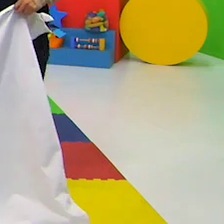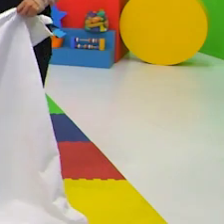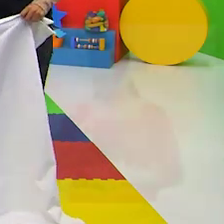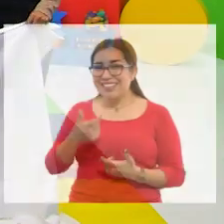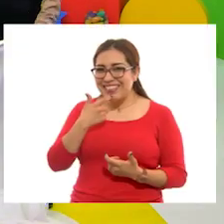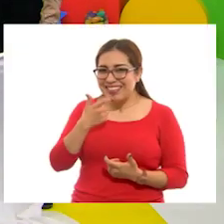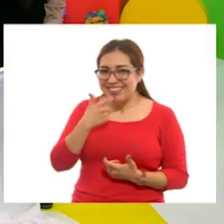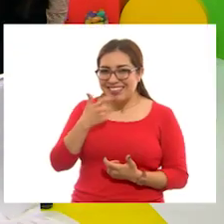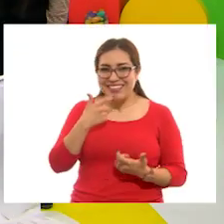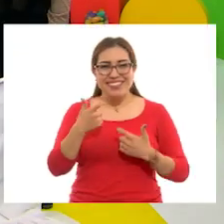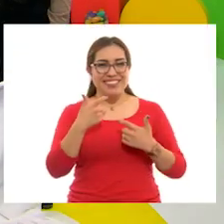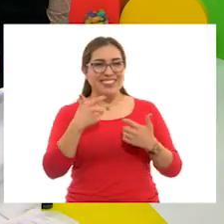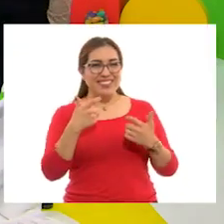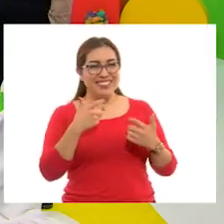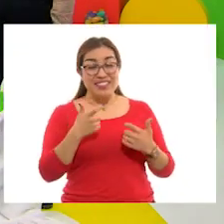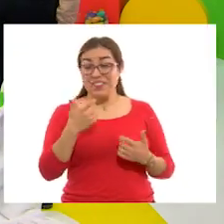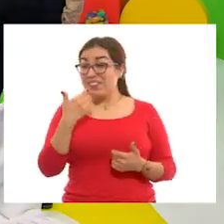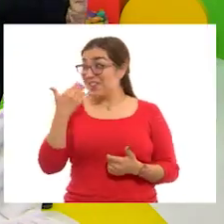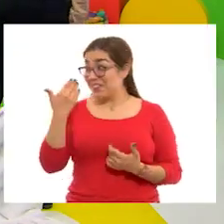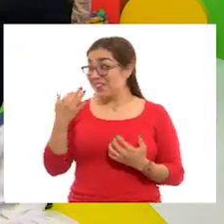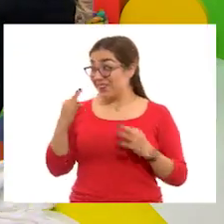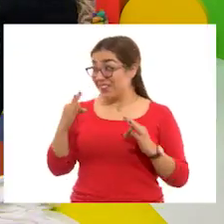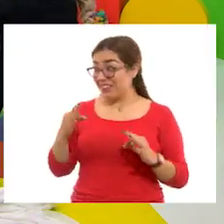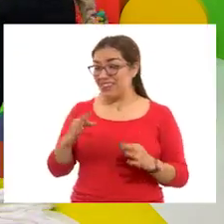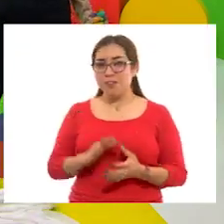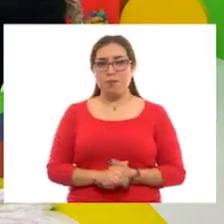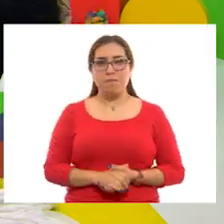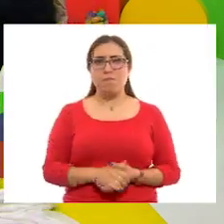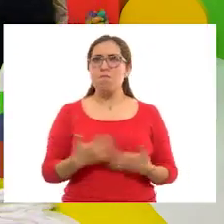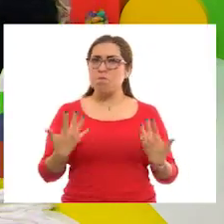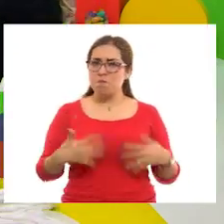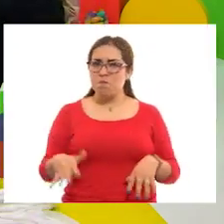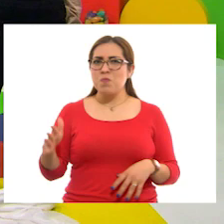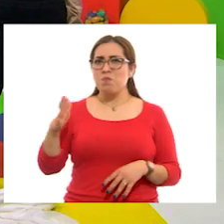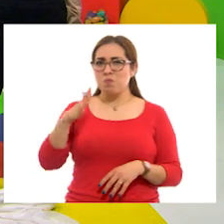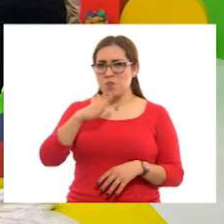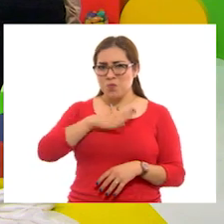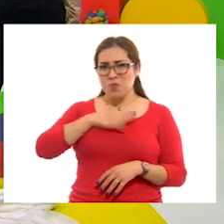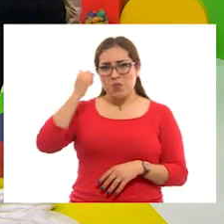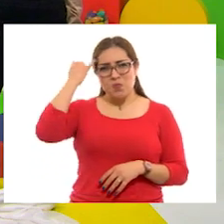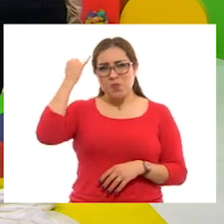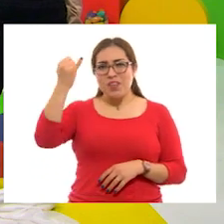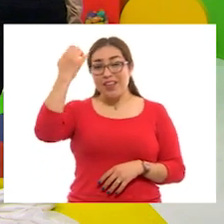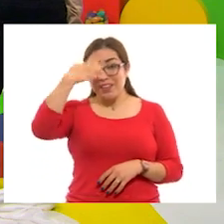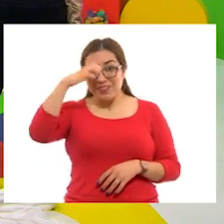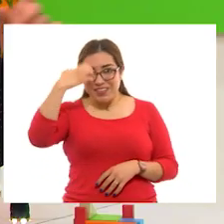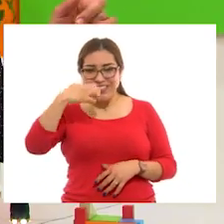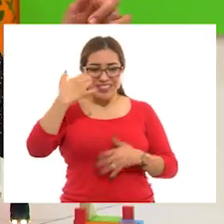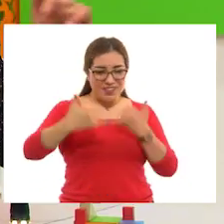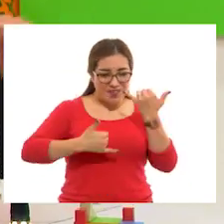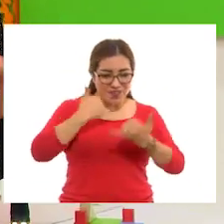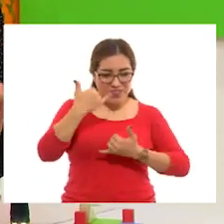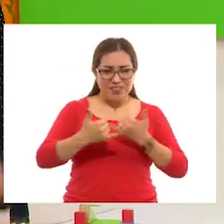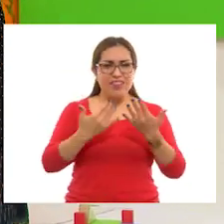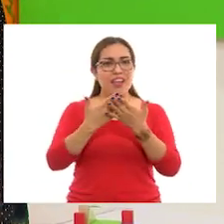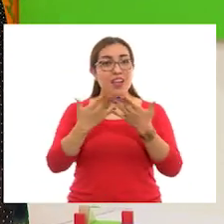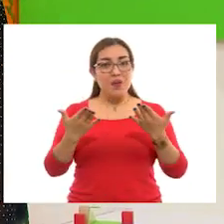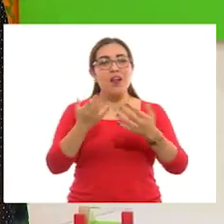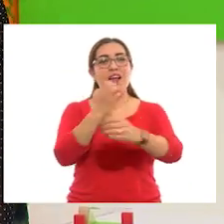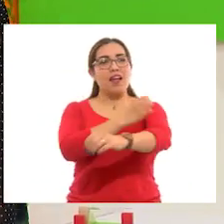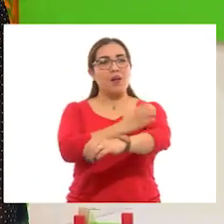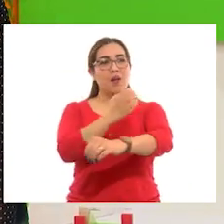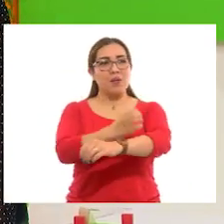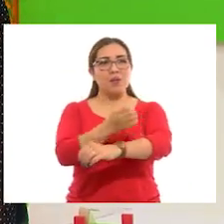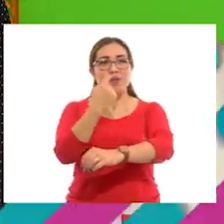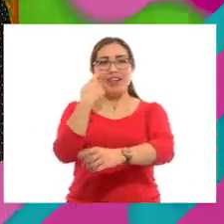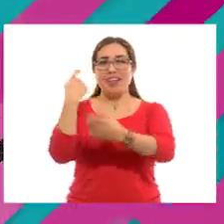¡Muy bien! ¡Qué gran experiencia jugar con sombras! Ahora, acompáñenos a ver el